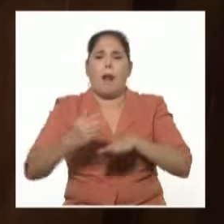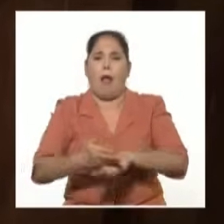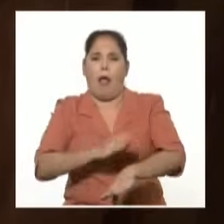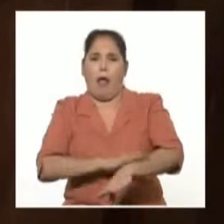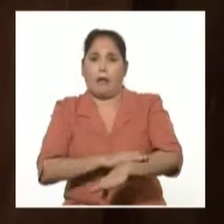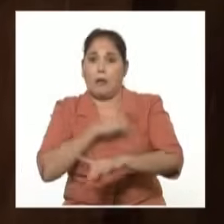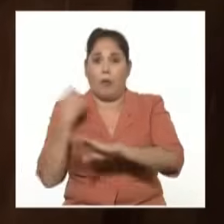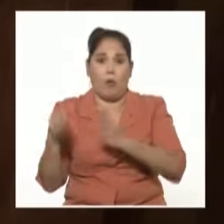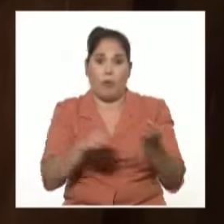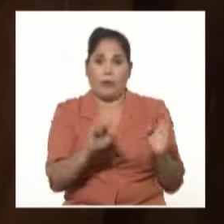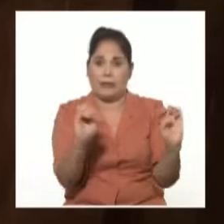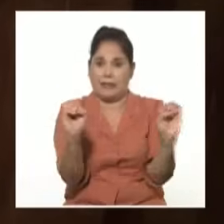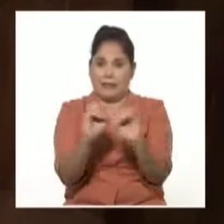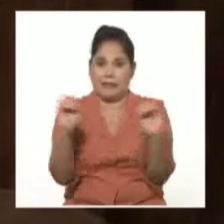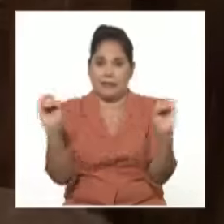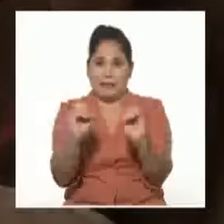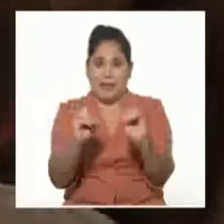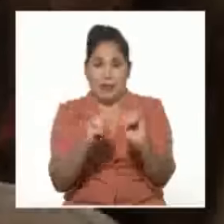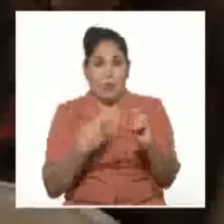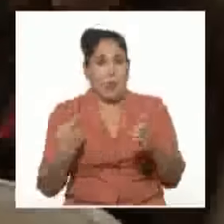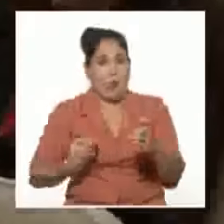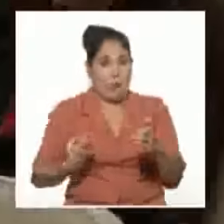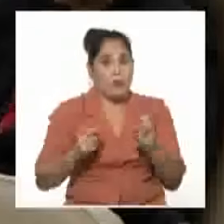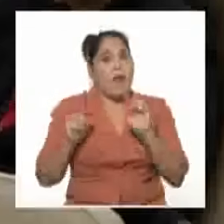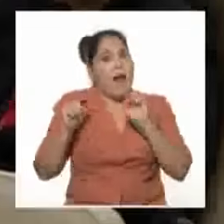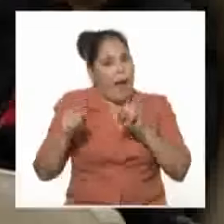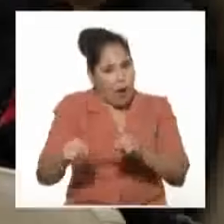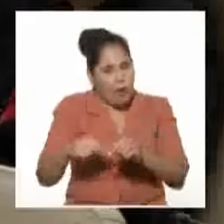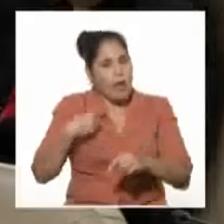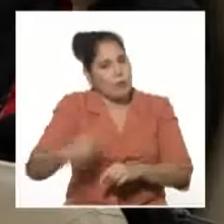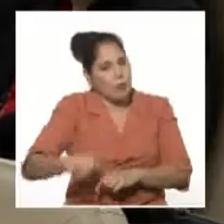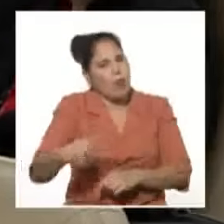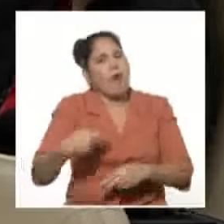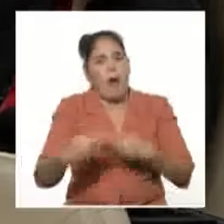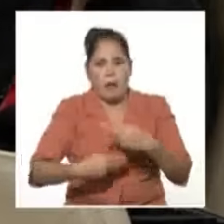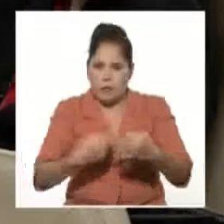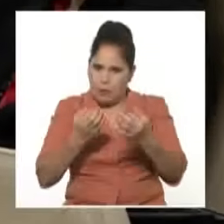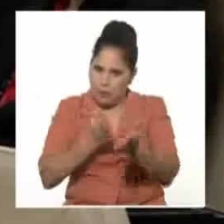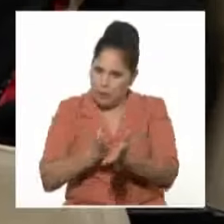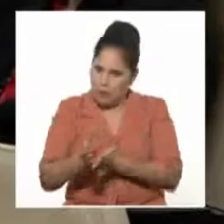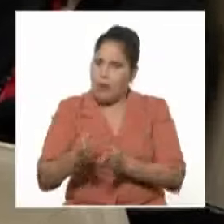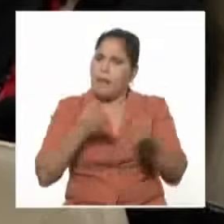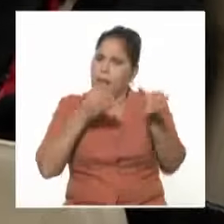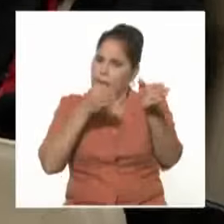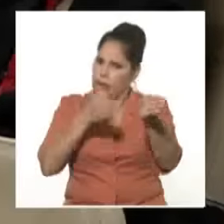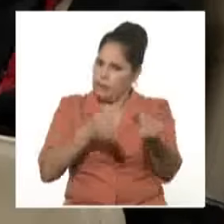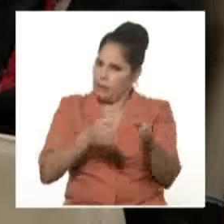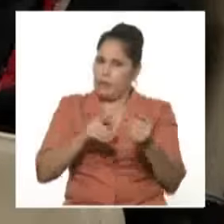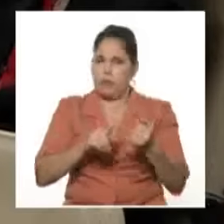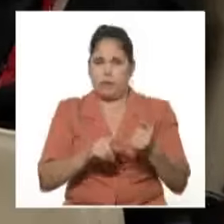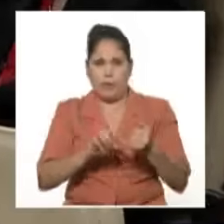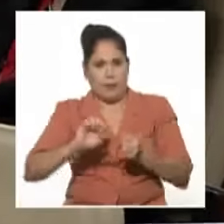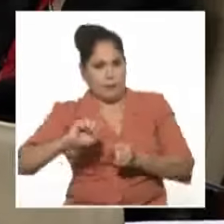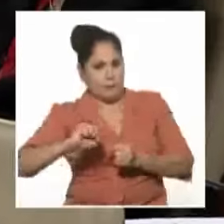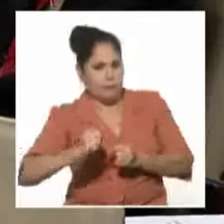pérdidas de vidas humanas heroicamente, actuemos todos los días, con la disciplina, el rigor, el valor con que